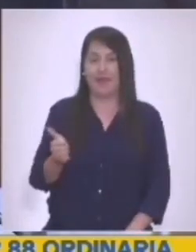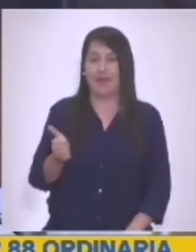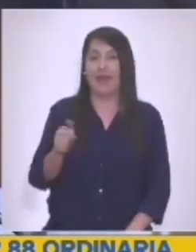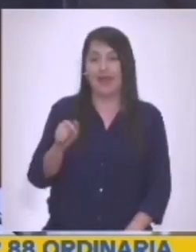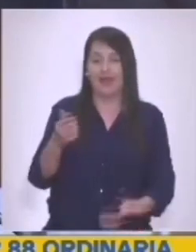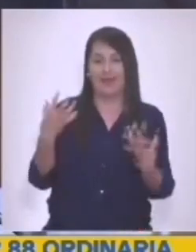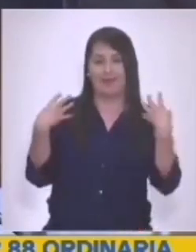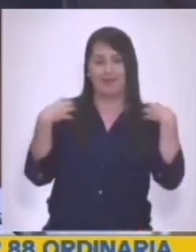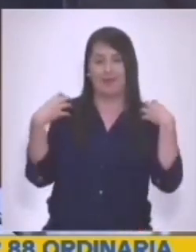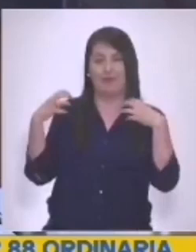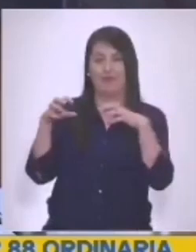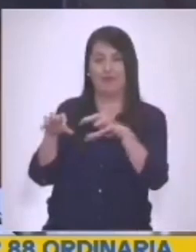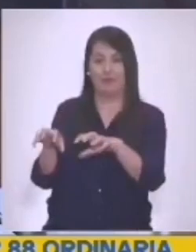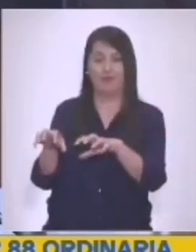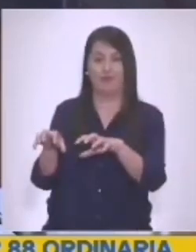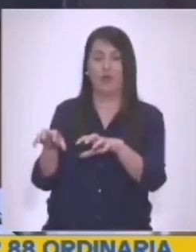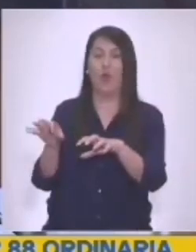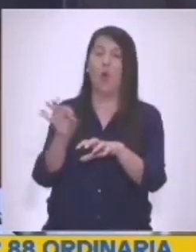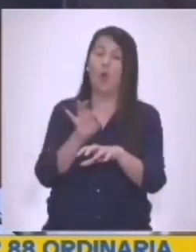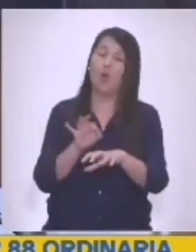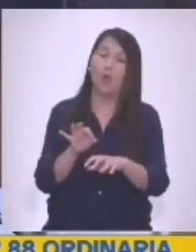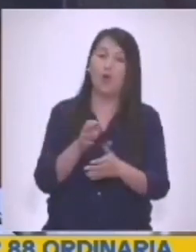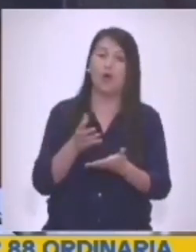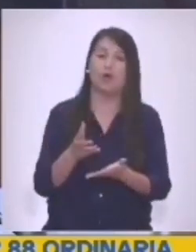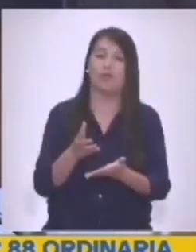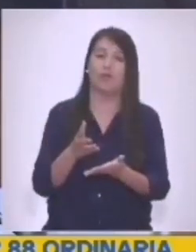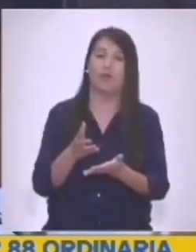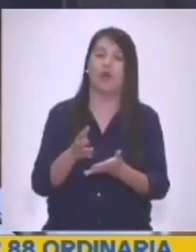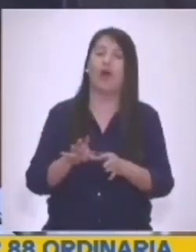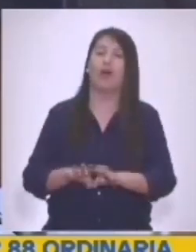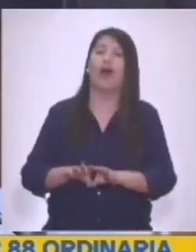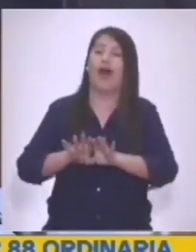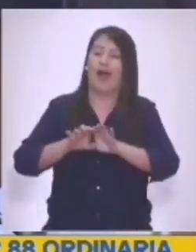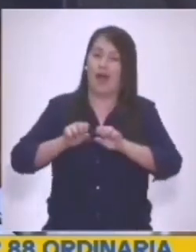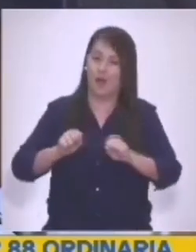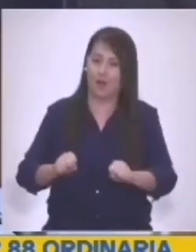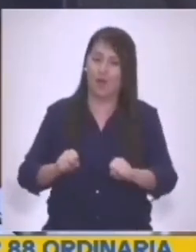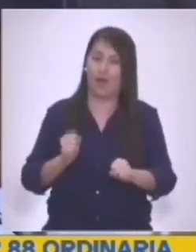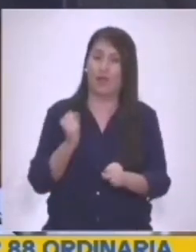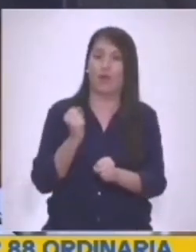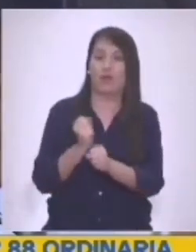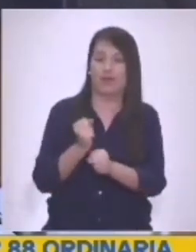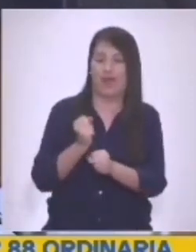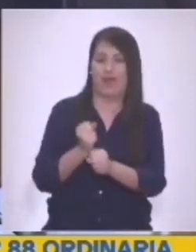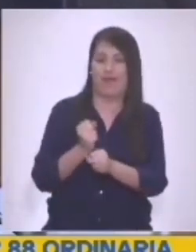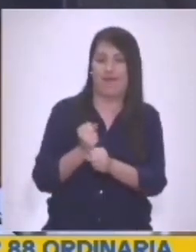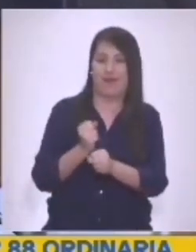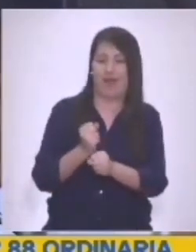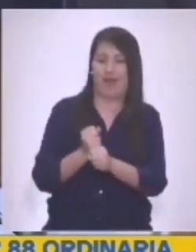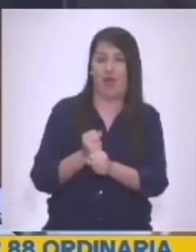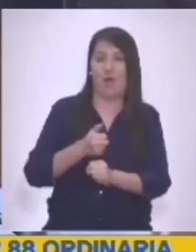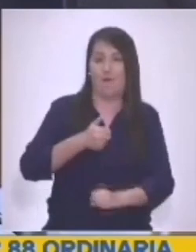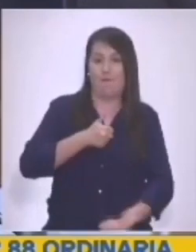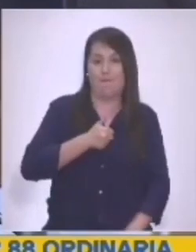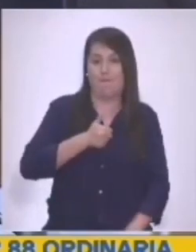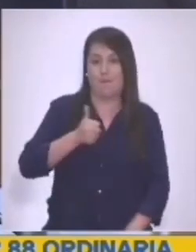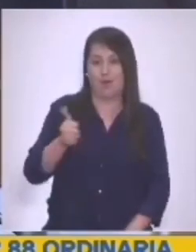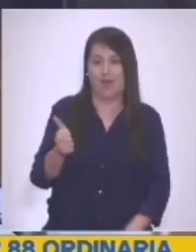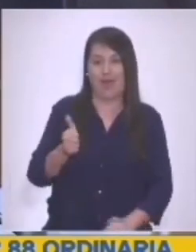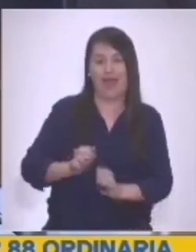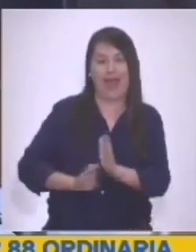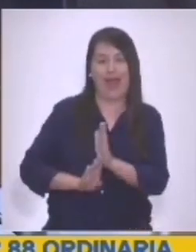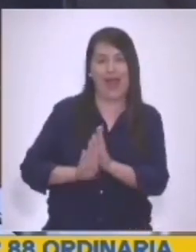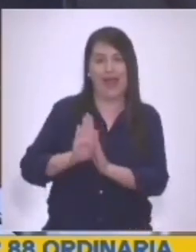entregarán o se lee más bien ratificarán las tareas de policía de alta